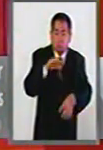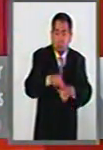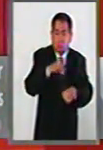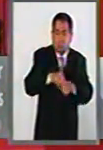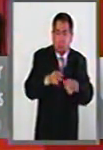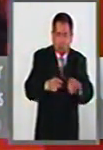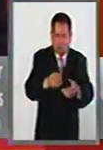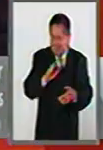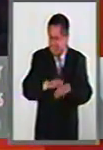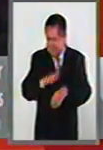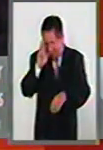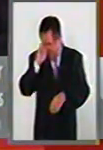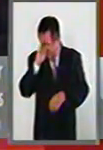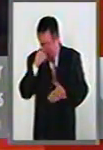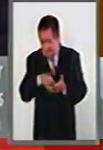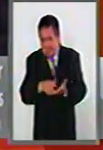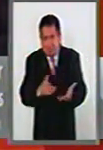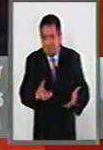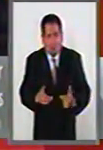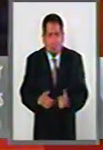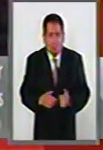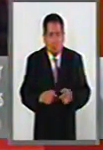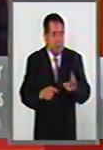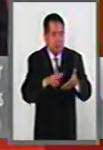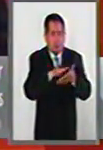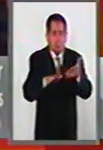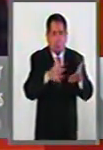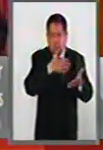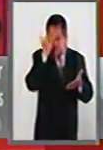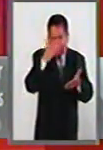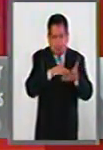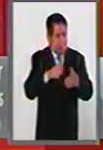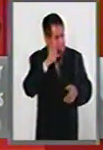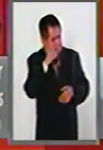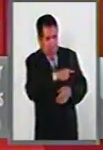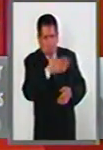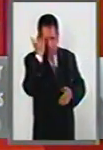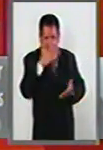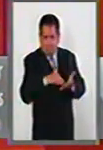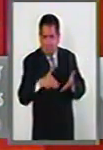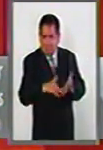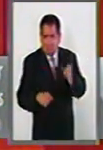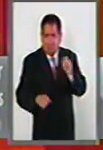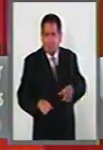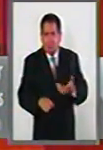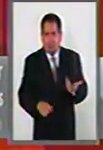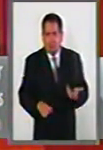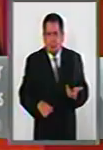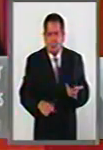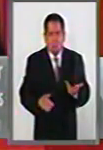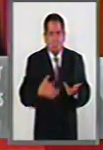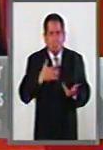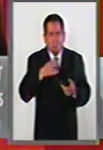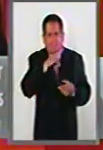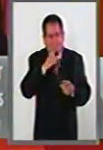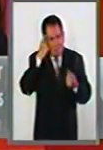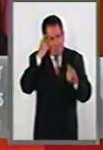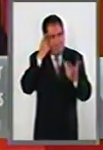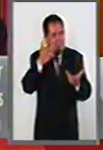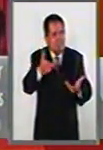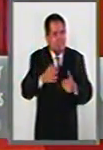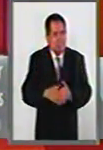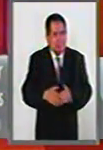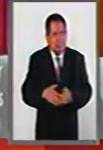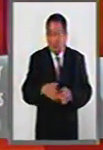esta barbaridad, ¿verdad?, ni siquiera lo ha leído él. ¿Qué presión tienen?